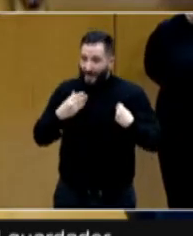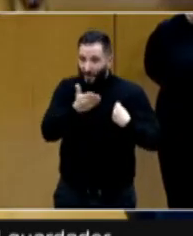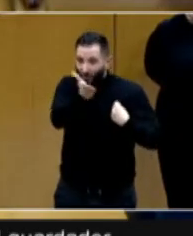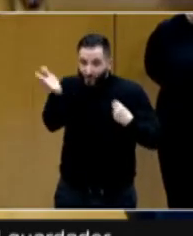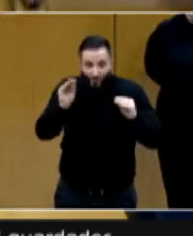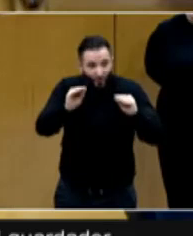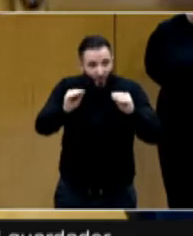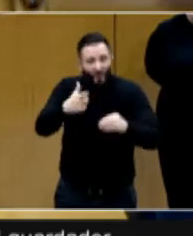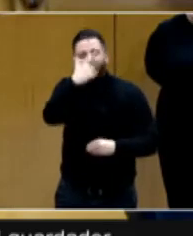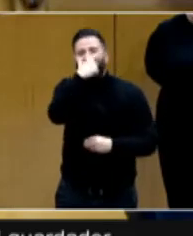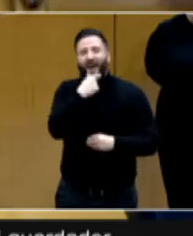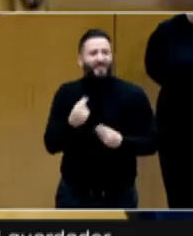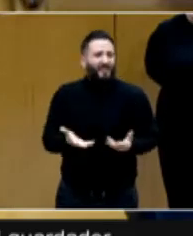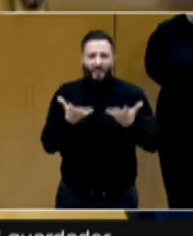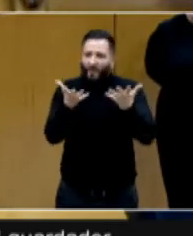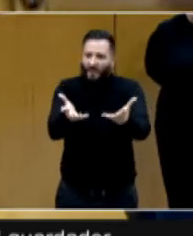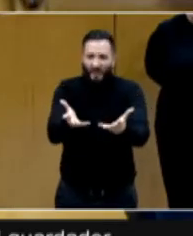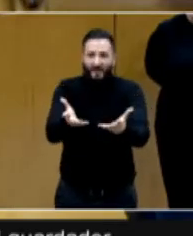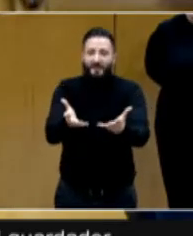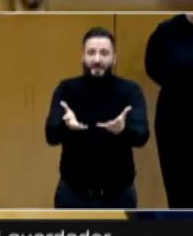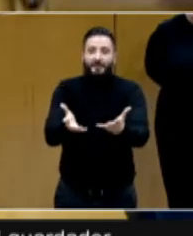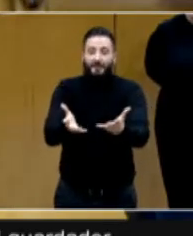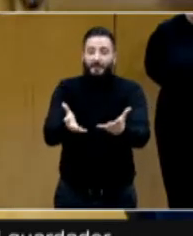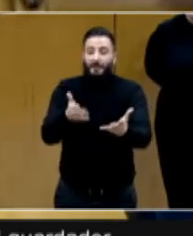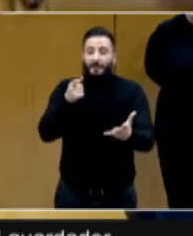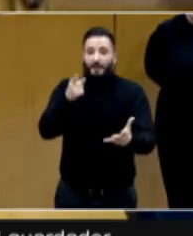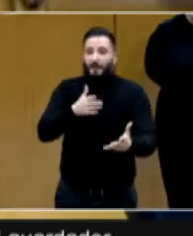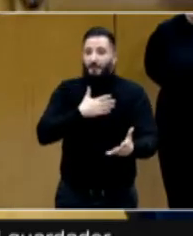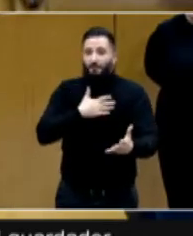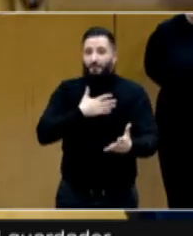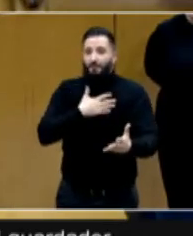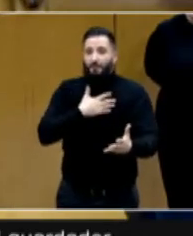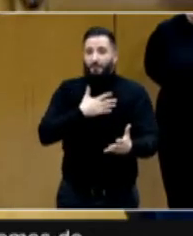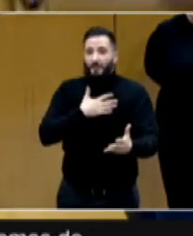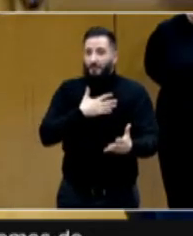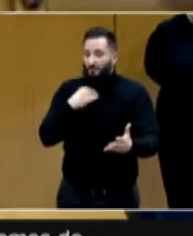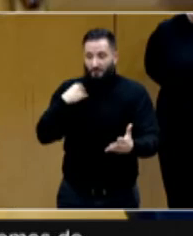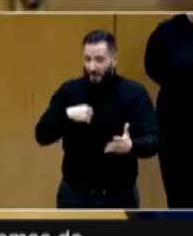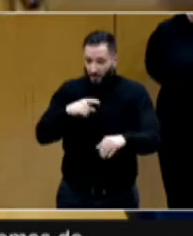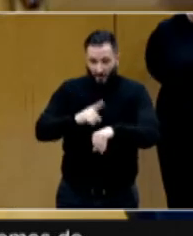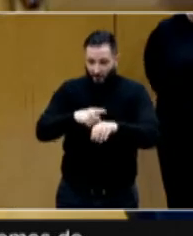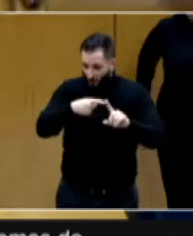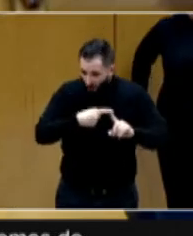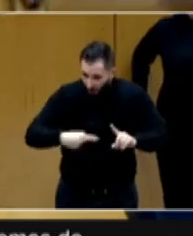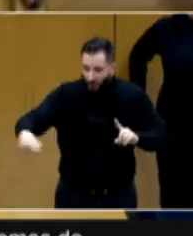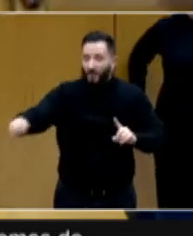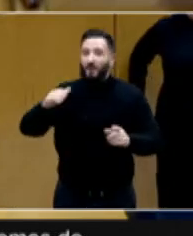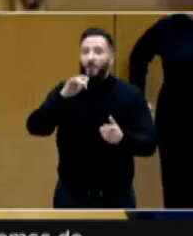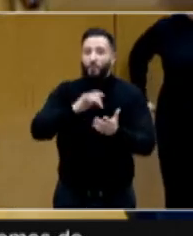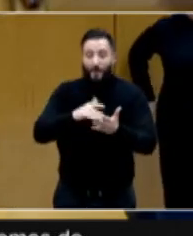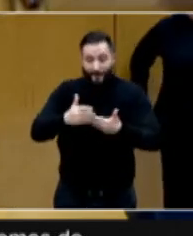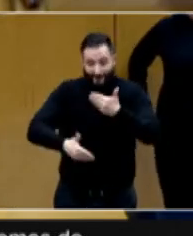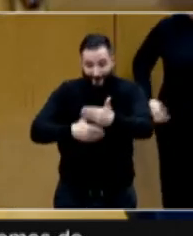en este sentido todo nuestro apoyo pero al mismo tiempo si necesitan vías de formalización hay que